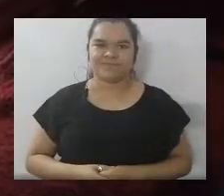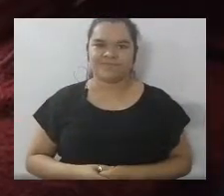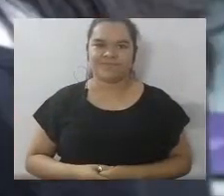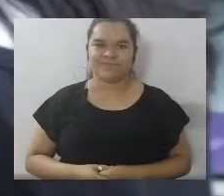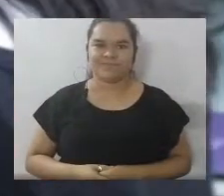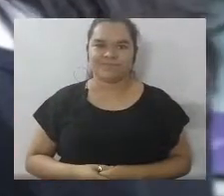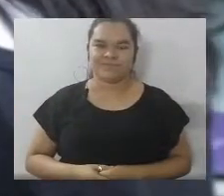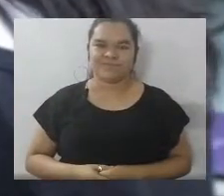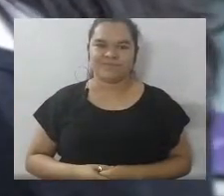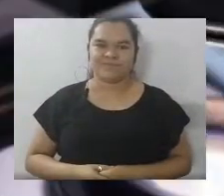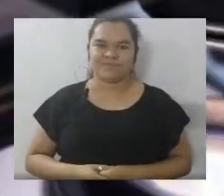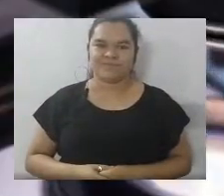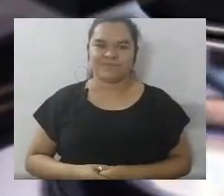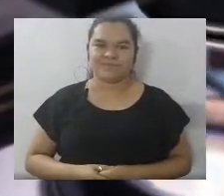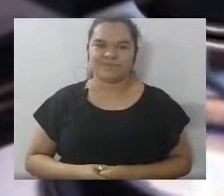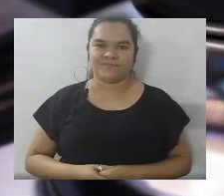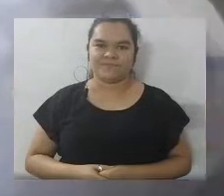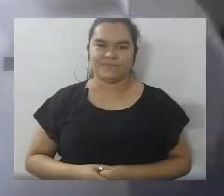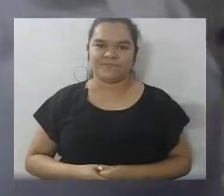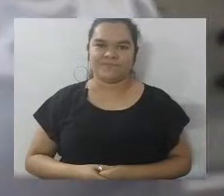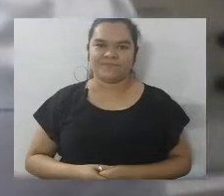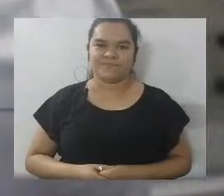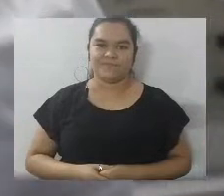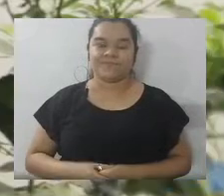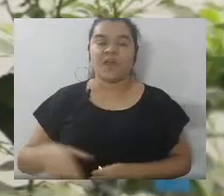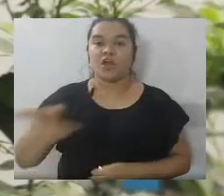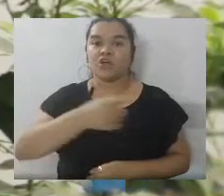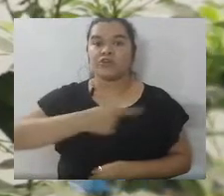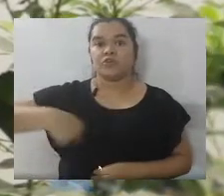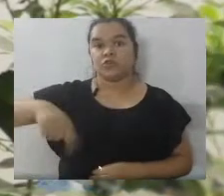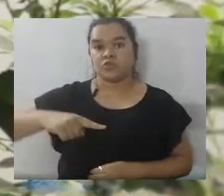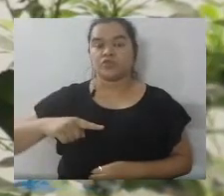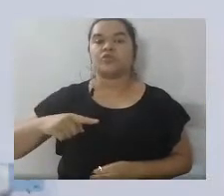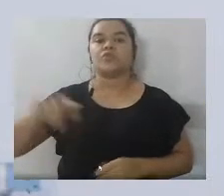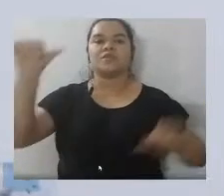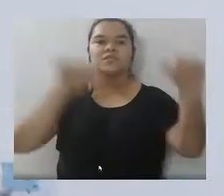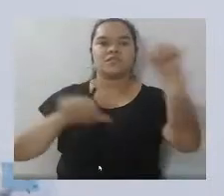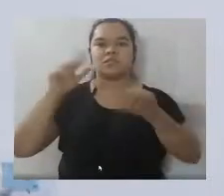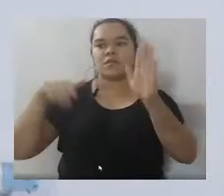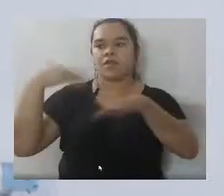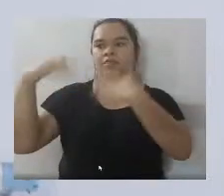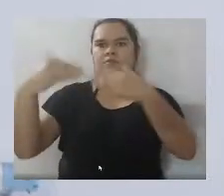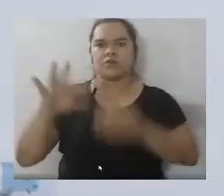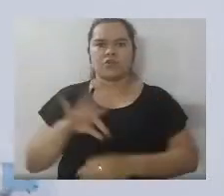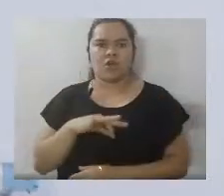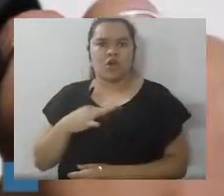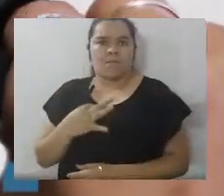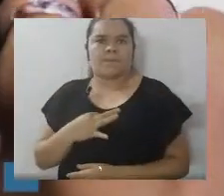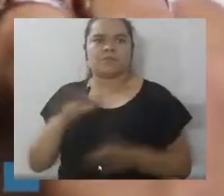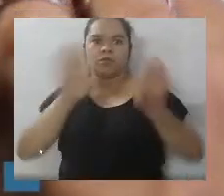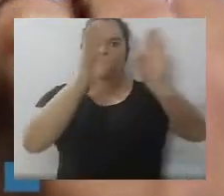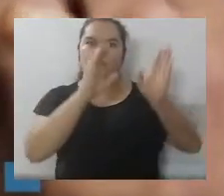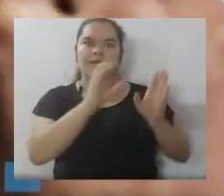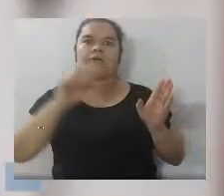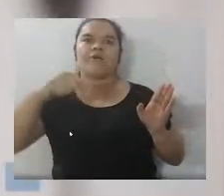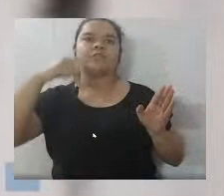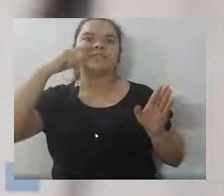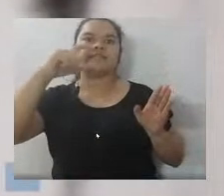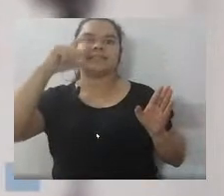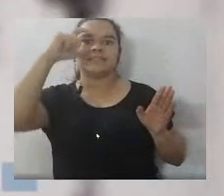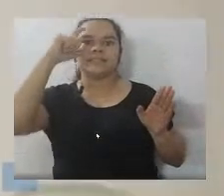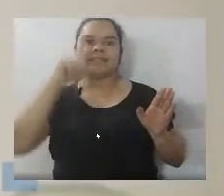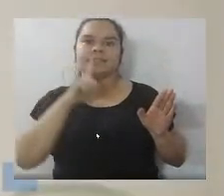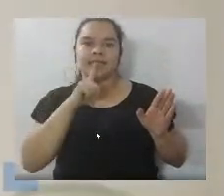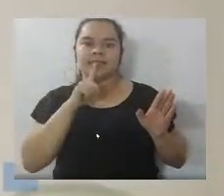Nuestro fuerte compromiso con el desarrollo científico nos vincula con el CONICET para llevar adelante los institutos de investigaciones